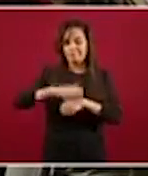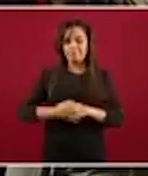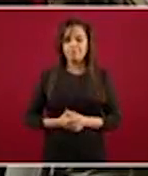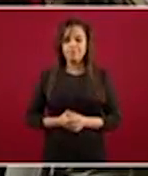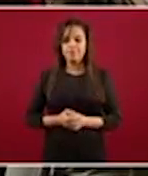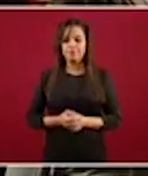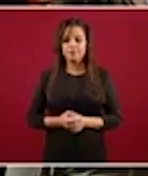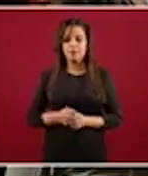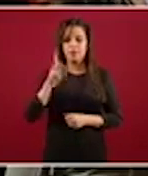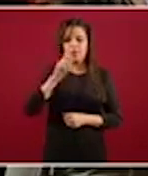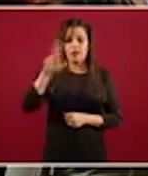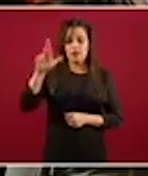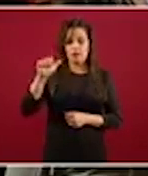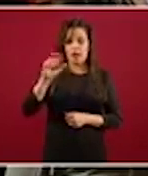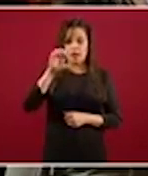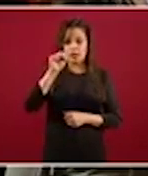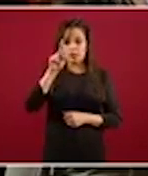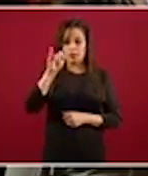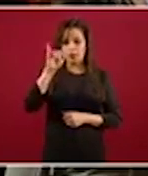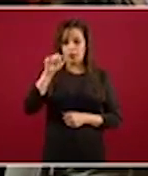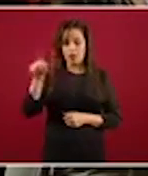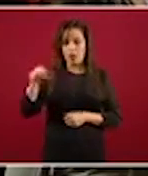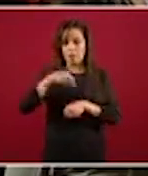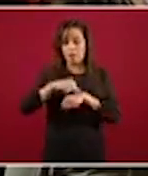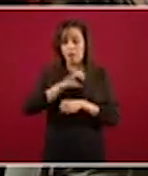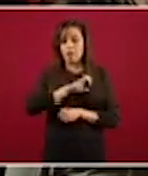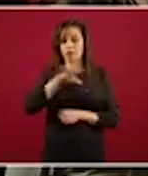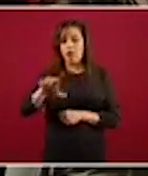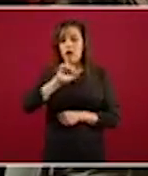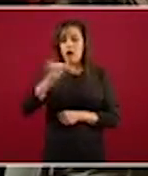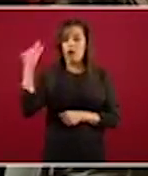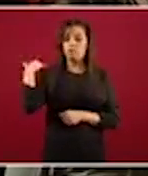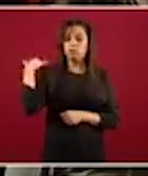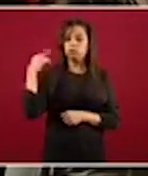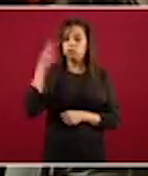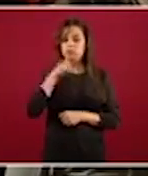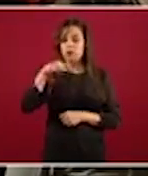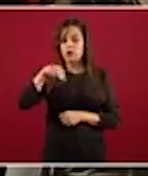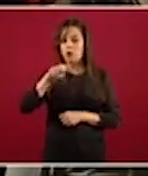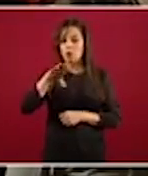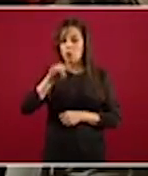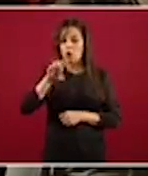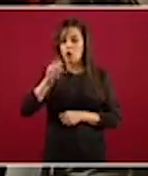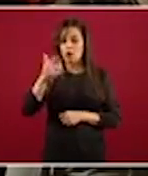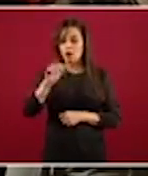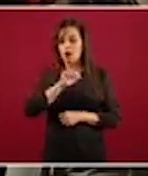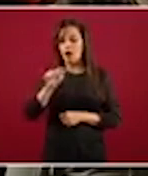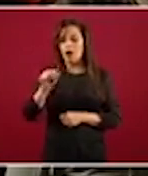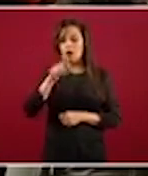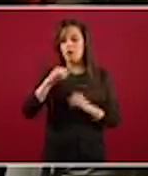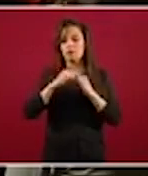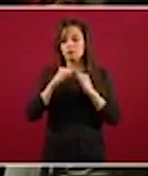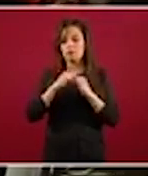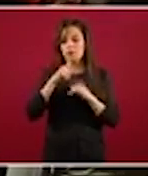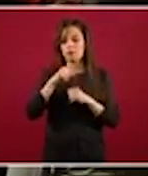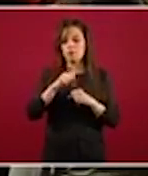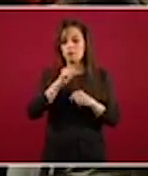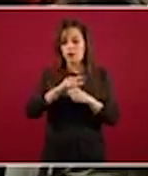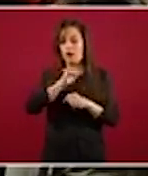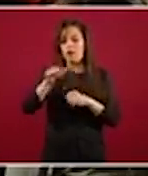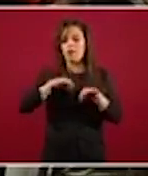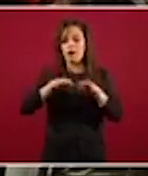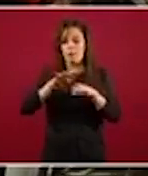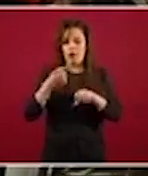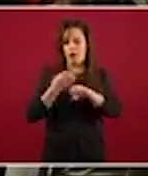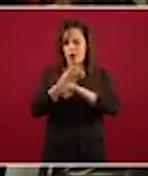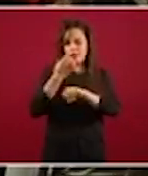Espitia, quien es médica especialista en neumología del Instituto de Seguridad y Servicios Sociales para los Trabajadores del Estado